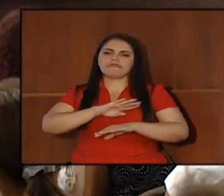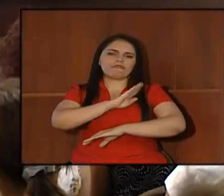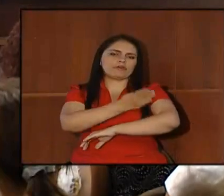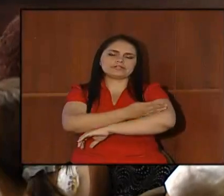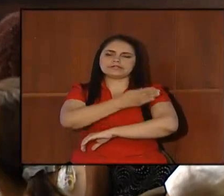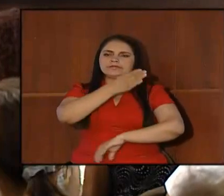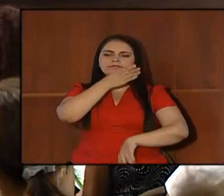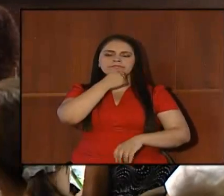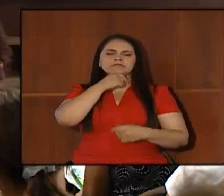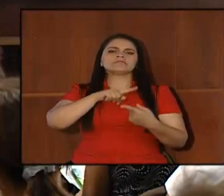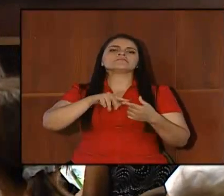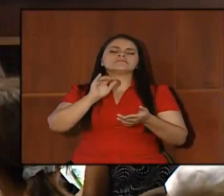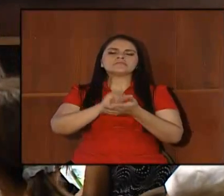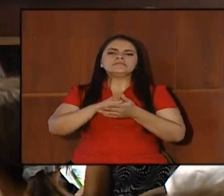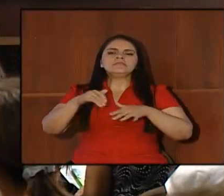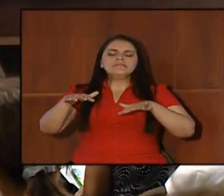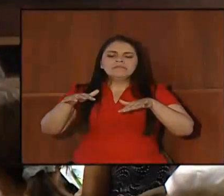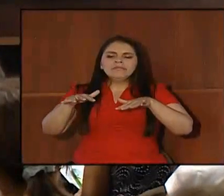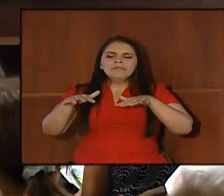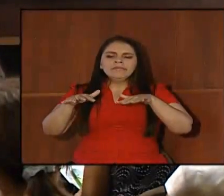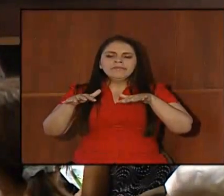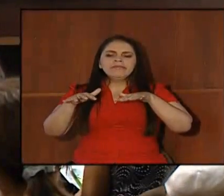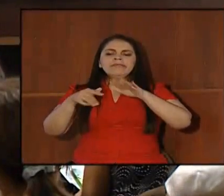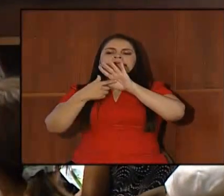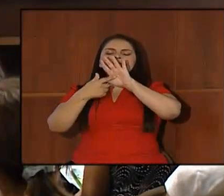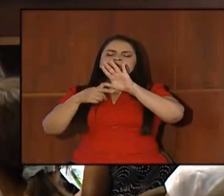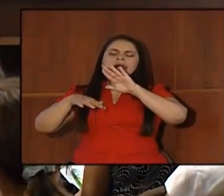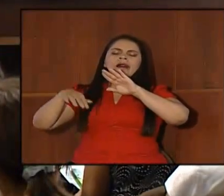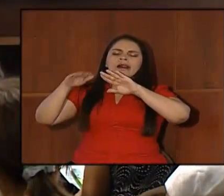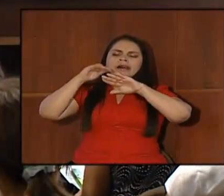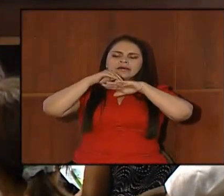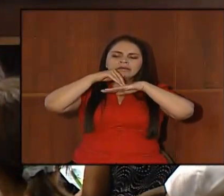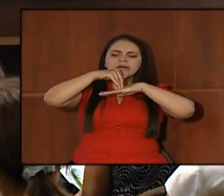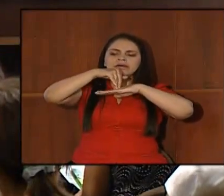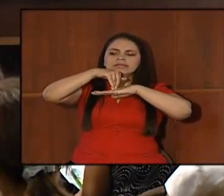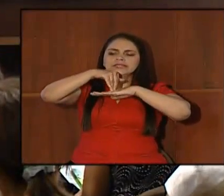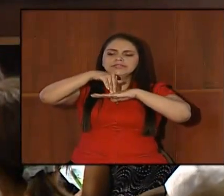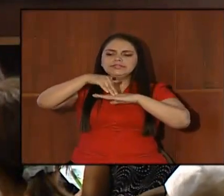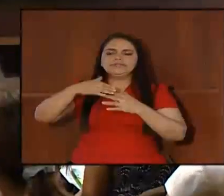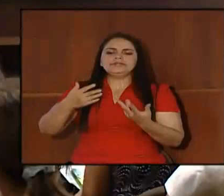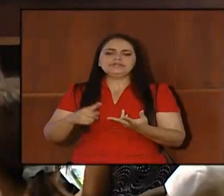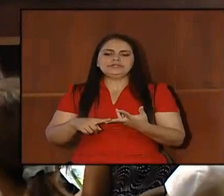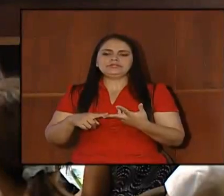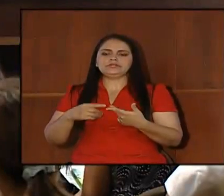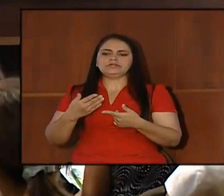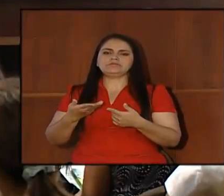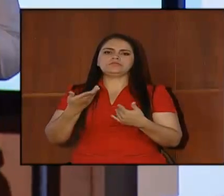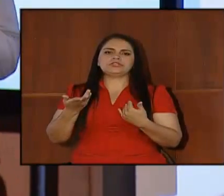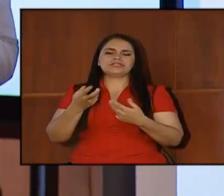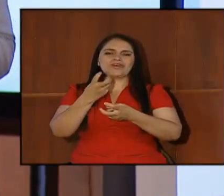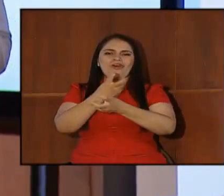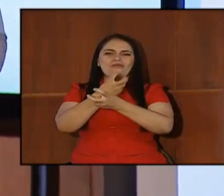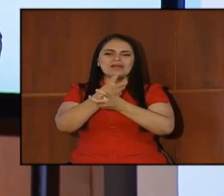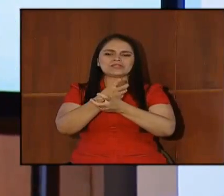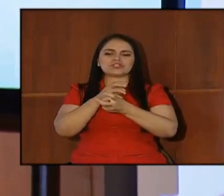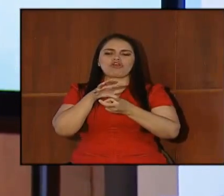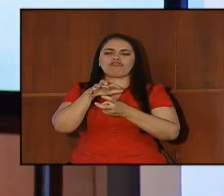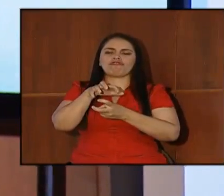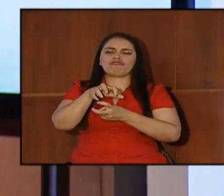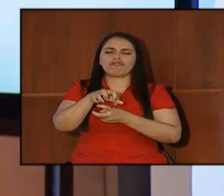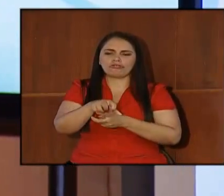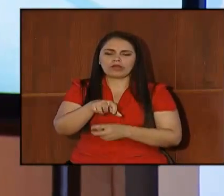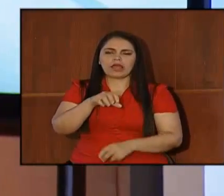eso hay el temblor, por eso hay la debilidad, por eso hay un desarrollo precoz de la osteoporosis, porque los huesos